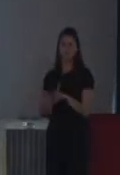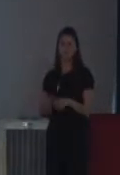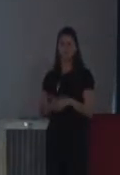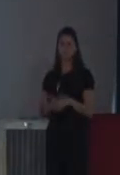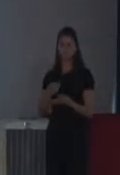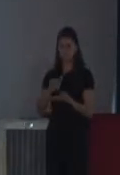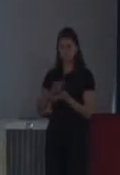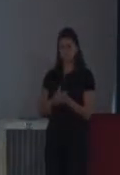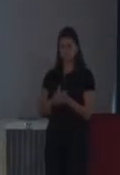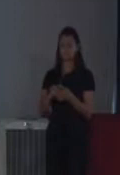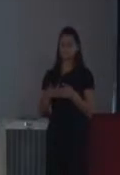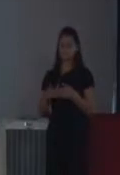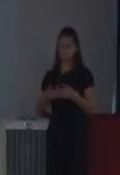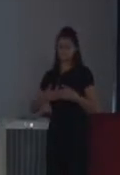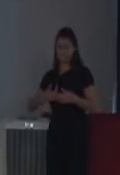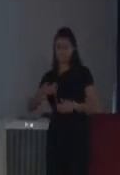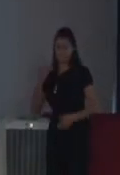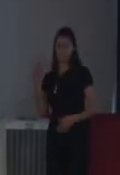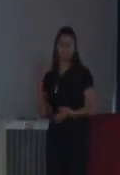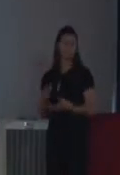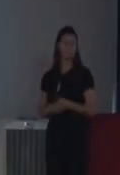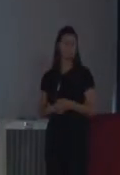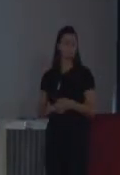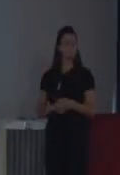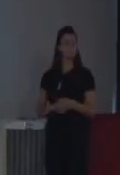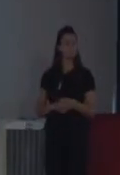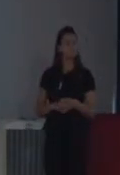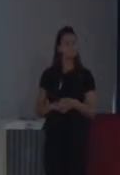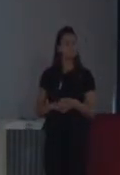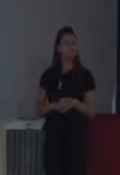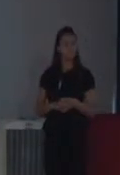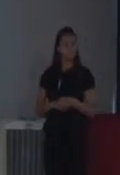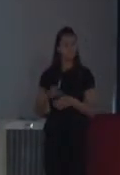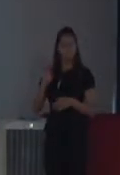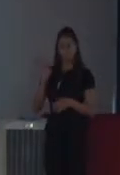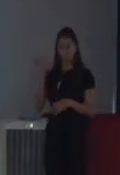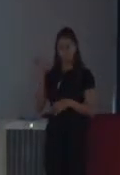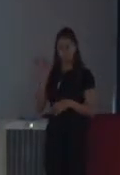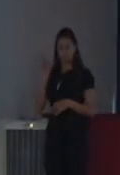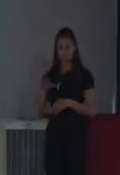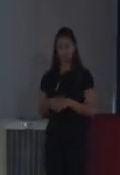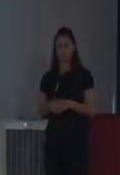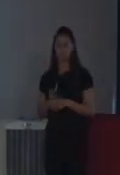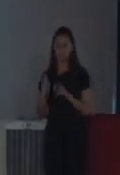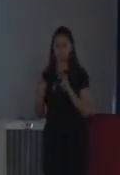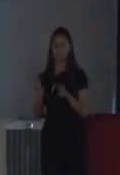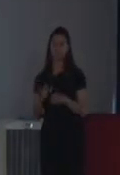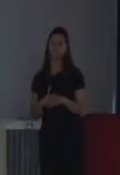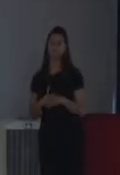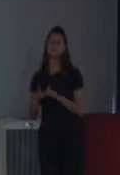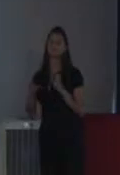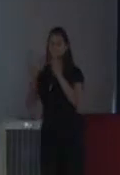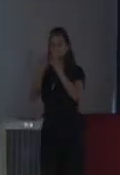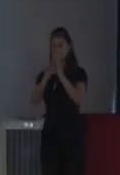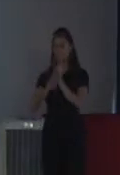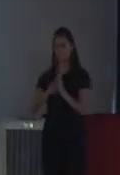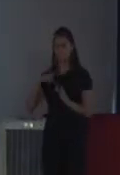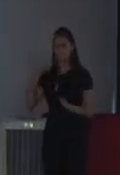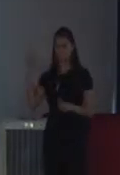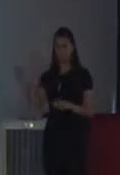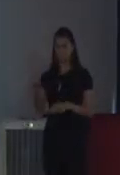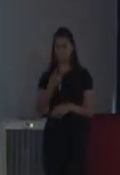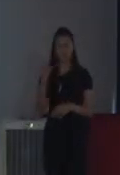ideas vamos a empezar con la exposición del marco legal que